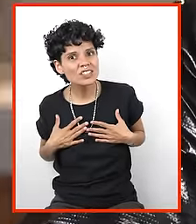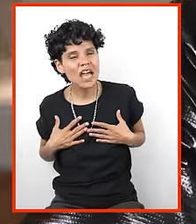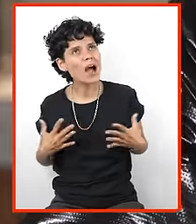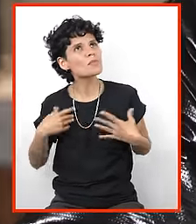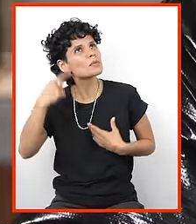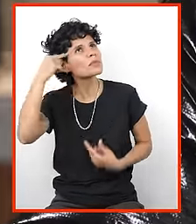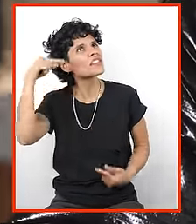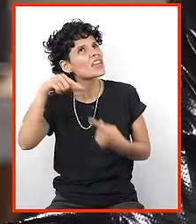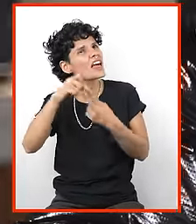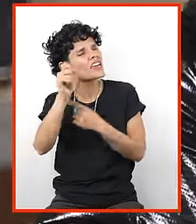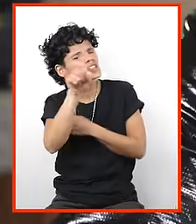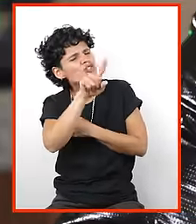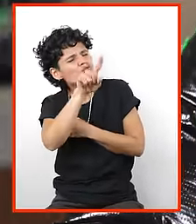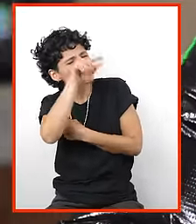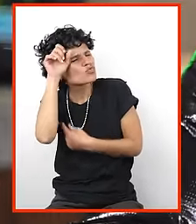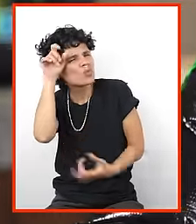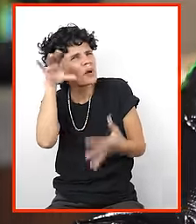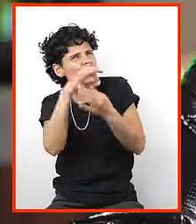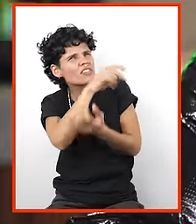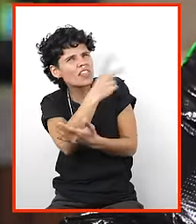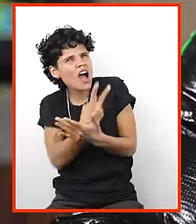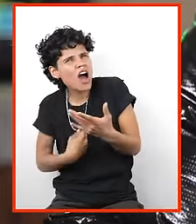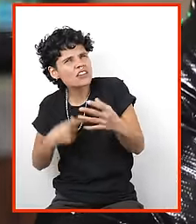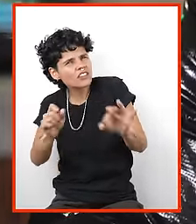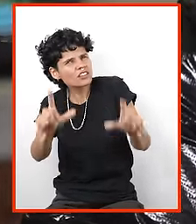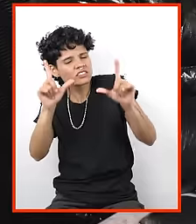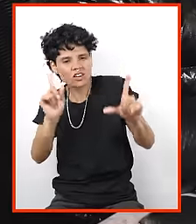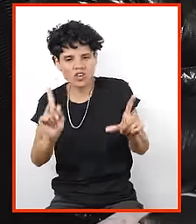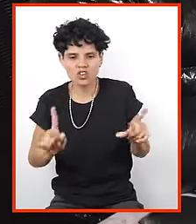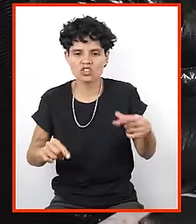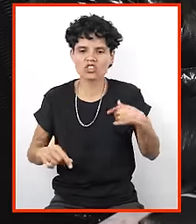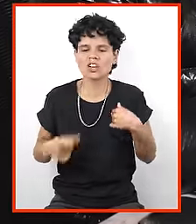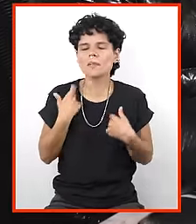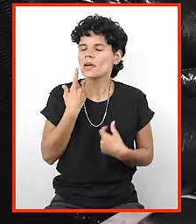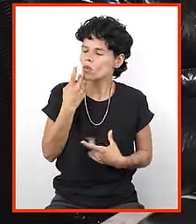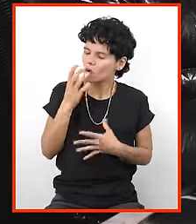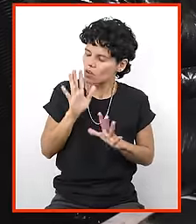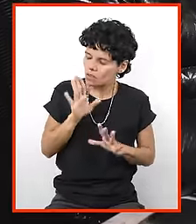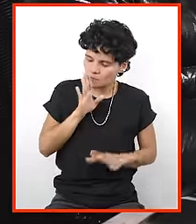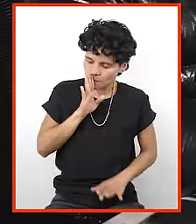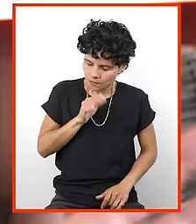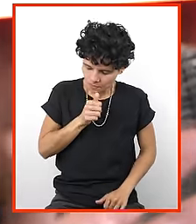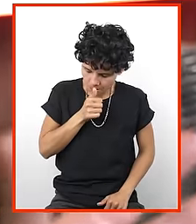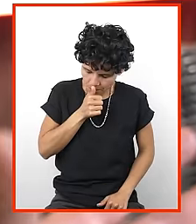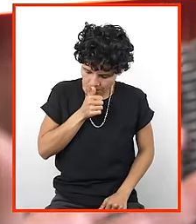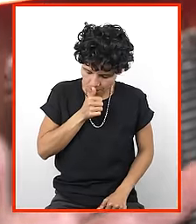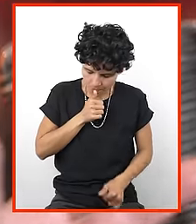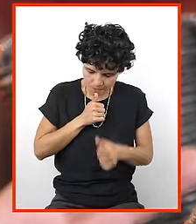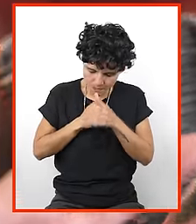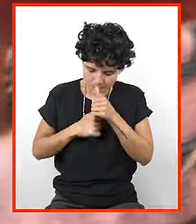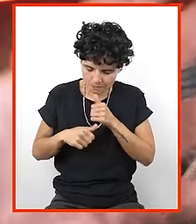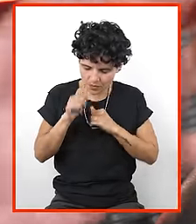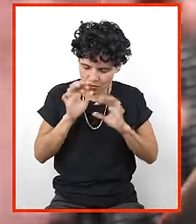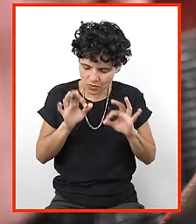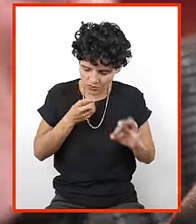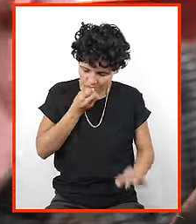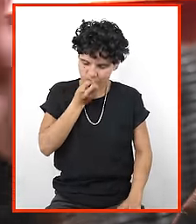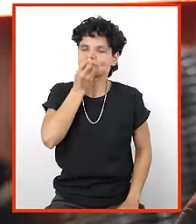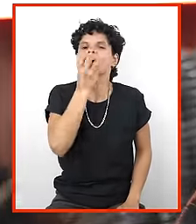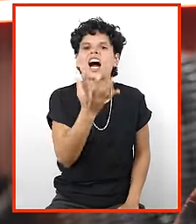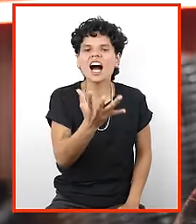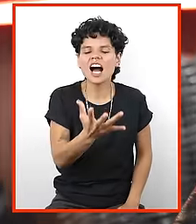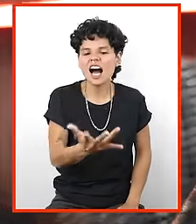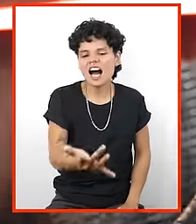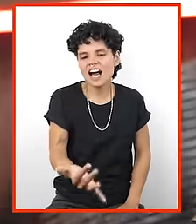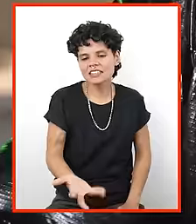supernova. Pero eres una especialista. Yo, mira, me había guardado harto. Entonces yo dije, ya bueno, aquí salió y lo dejé